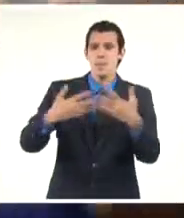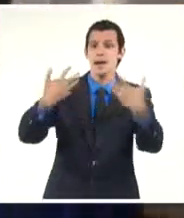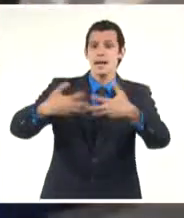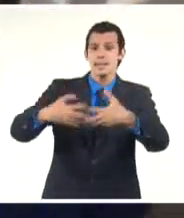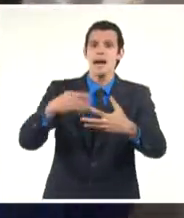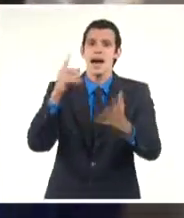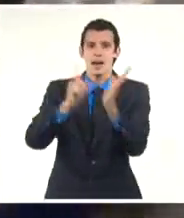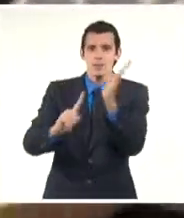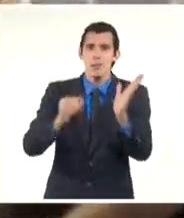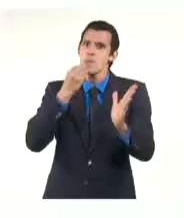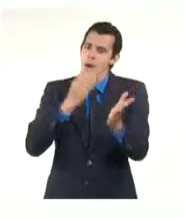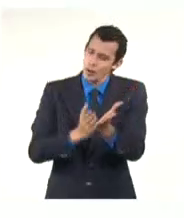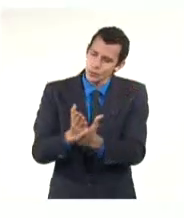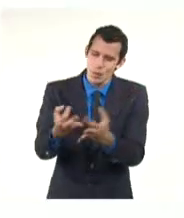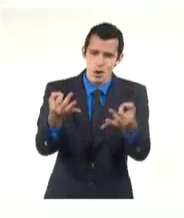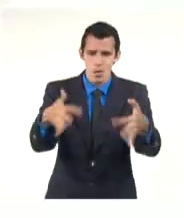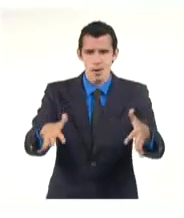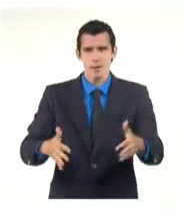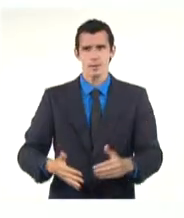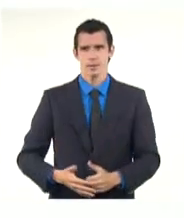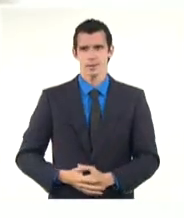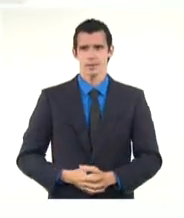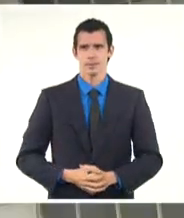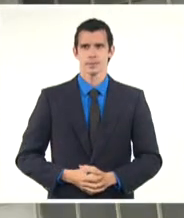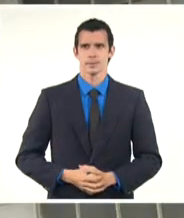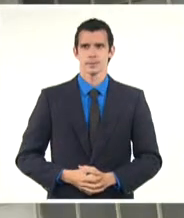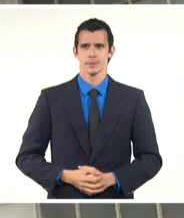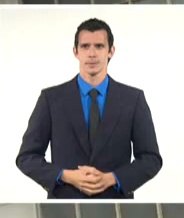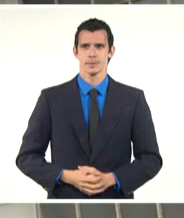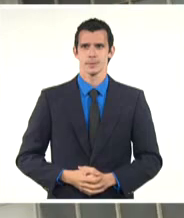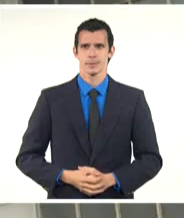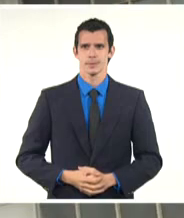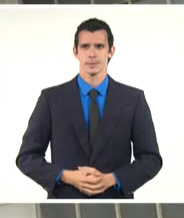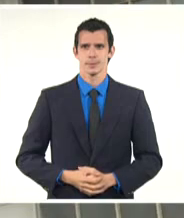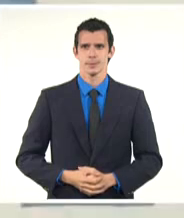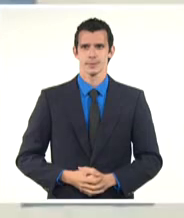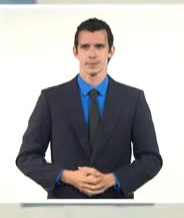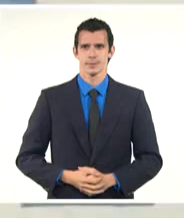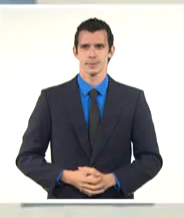Osvaldo Monterrey y Dailin Herrera Vallar, Sistema Informativo de la Televisión Cubana.